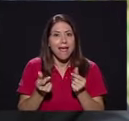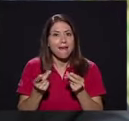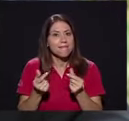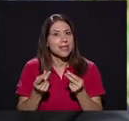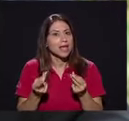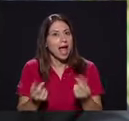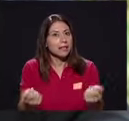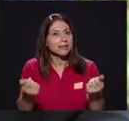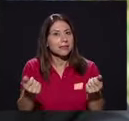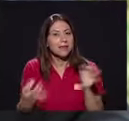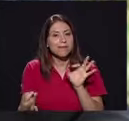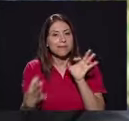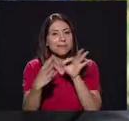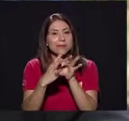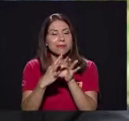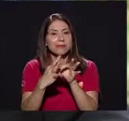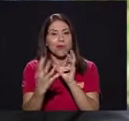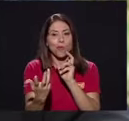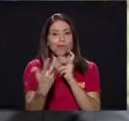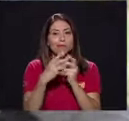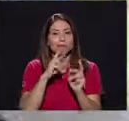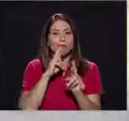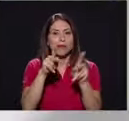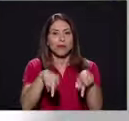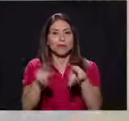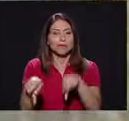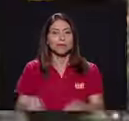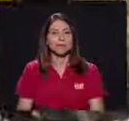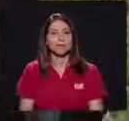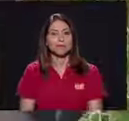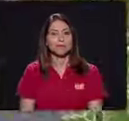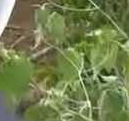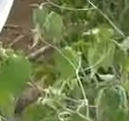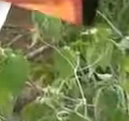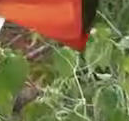ciudadano, y eso es lo que se pretende con todo esto.